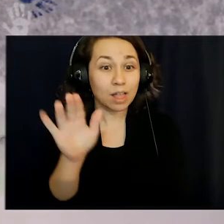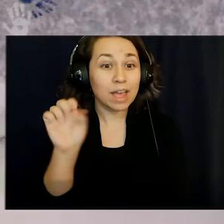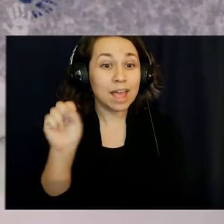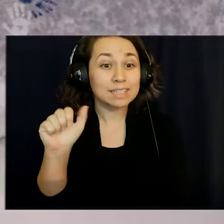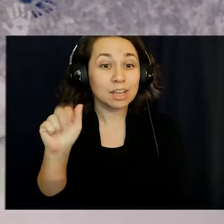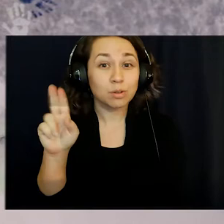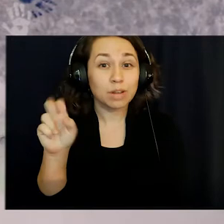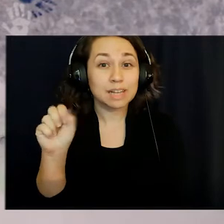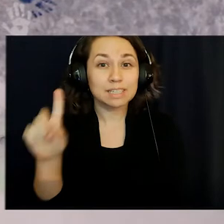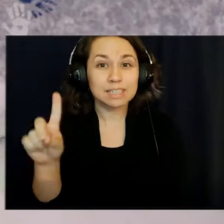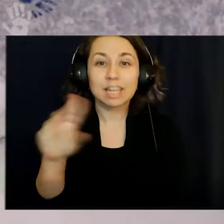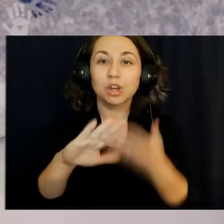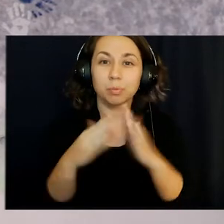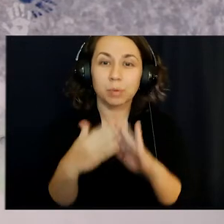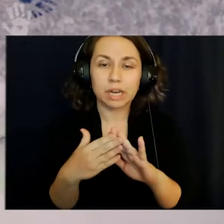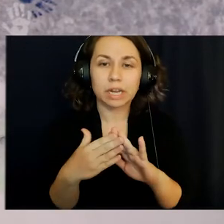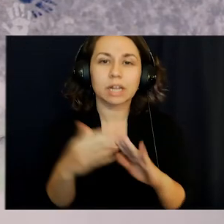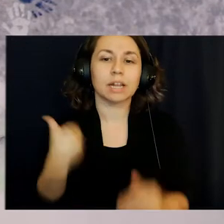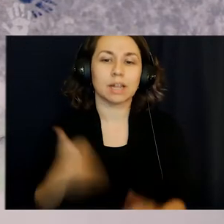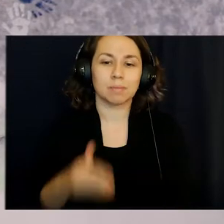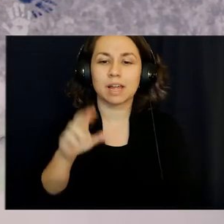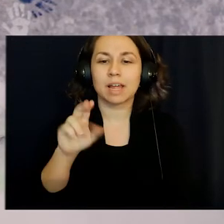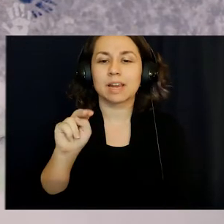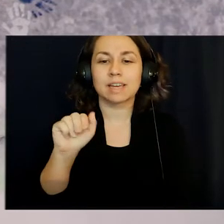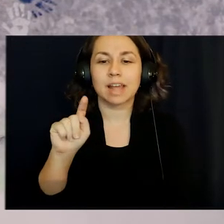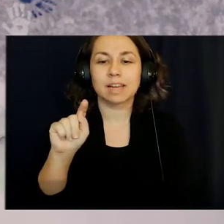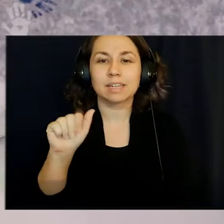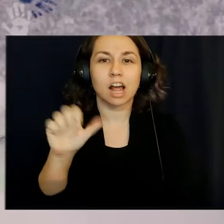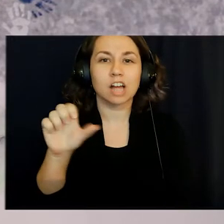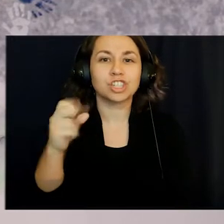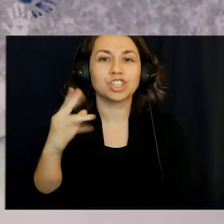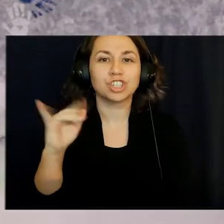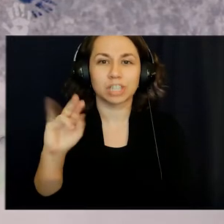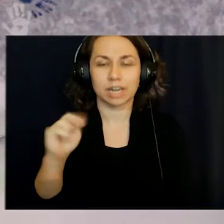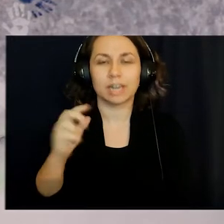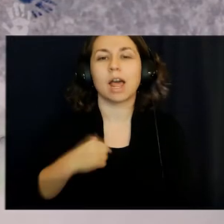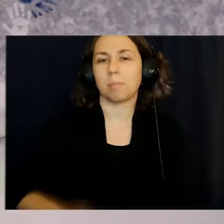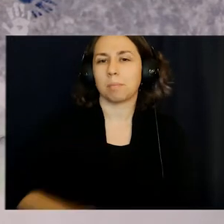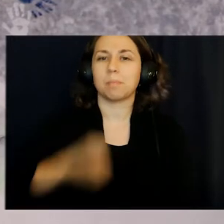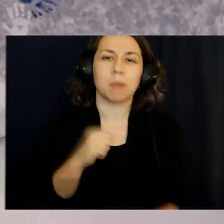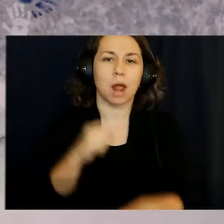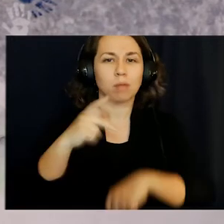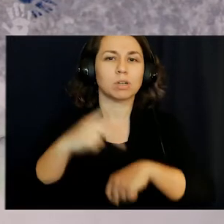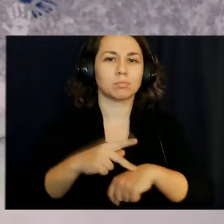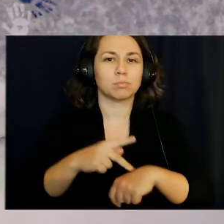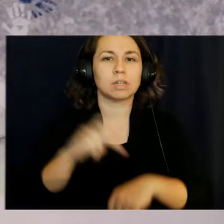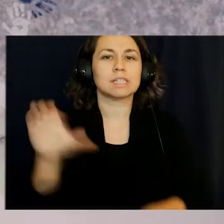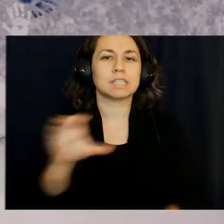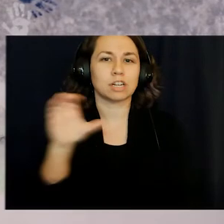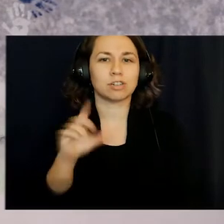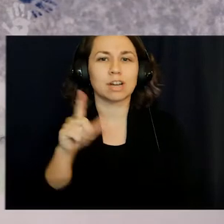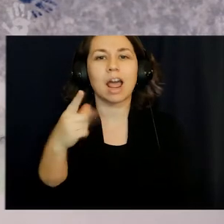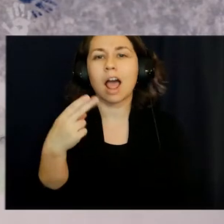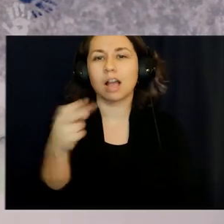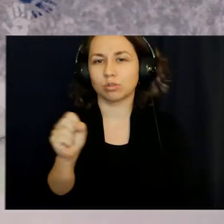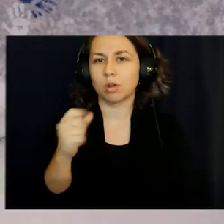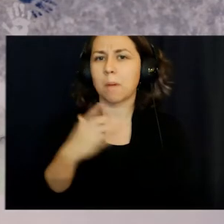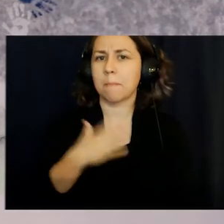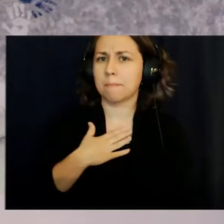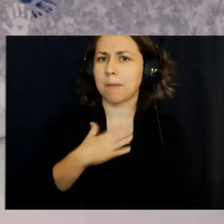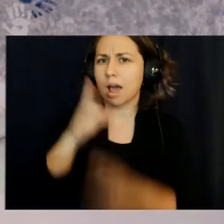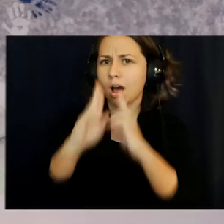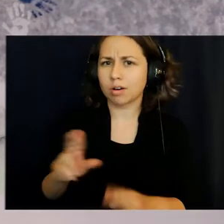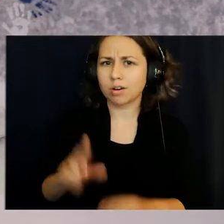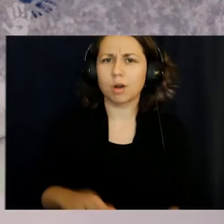Hola a la comunidad del Distrito Escolar de Santa Ana. Soy Neida Shin, directora orgullosa de la Preparatoria Century, y es un honor